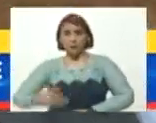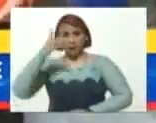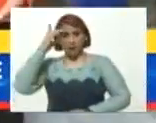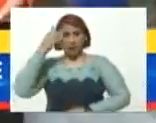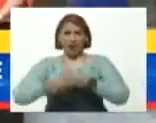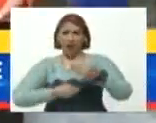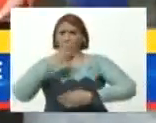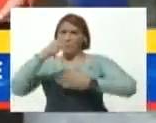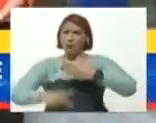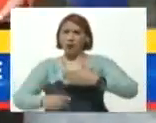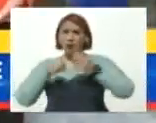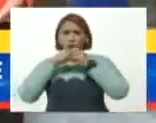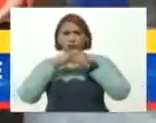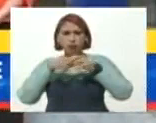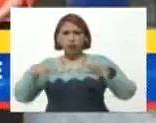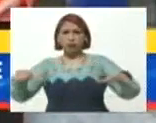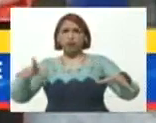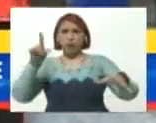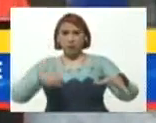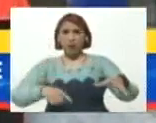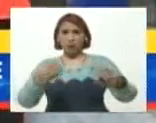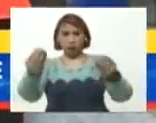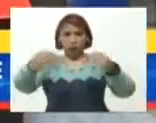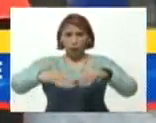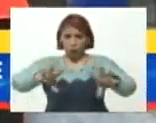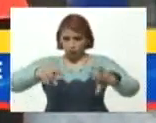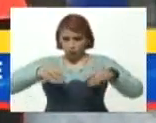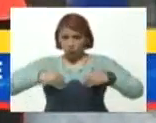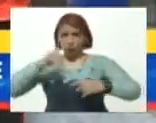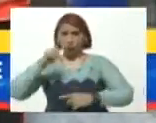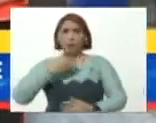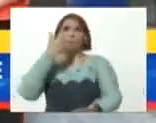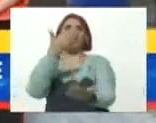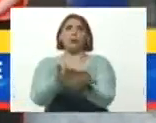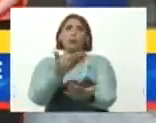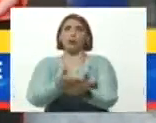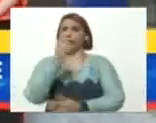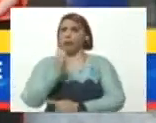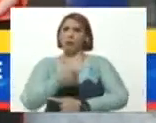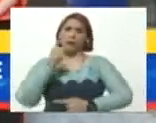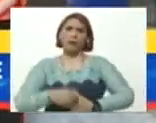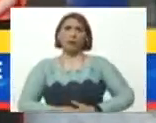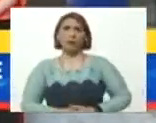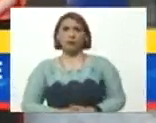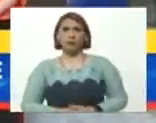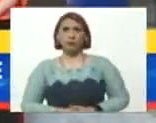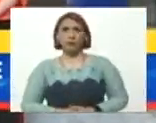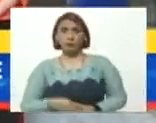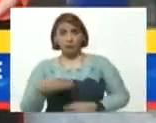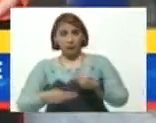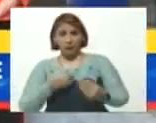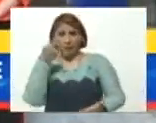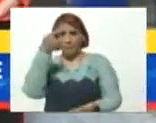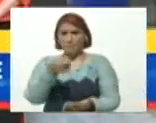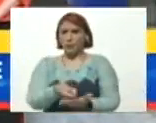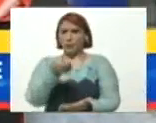plan de masificación de cancha. Estoy de acuerdo, lo asumo como propuesta. Y hagamos esa